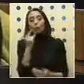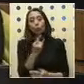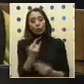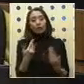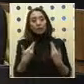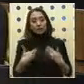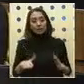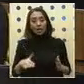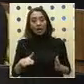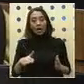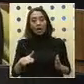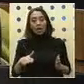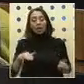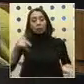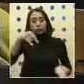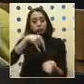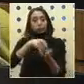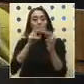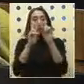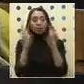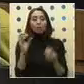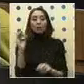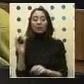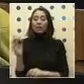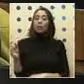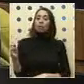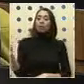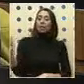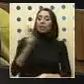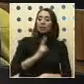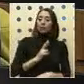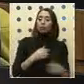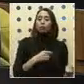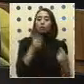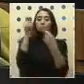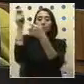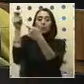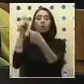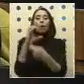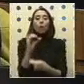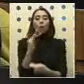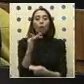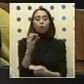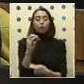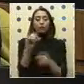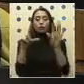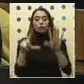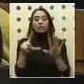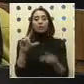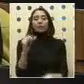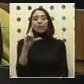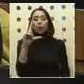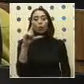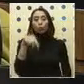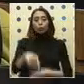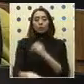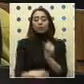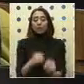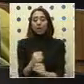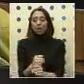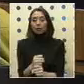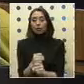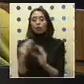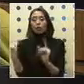enviado. Y uno de los temas que siempre recibimos, enviamos un oficio el 17 de julio de este año,